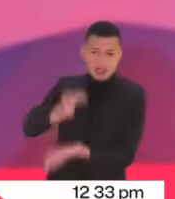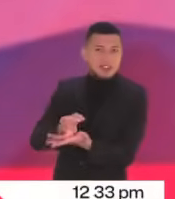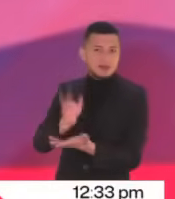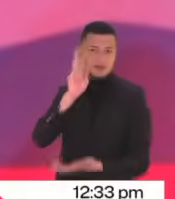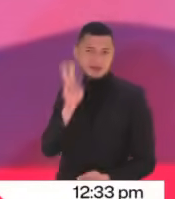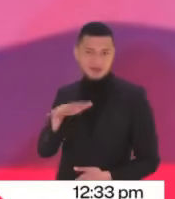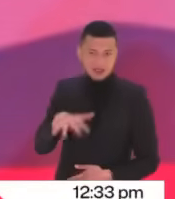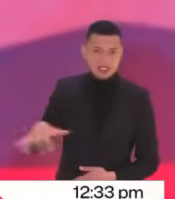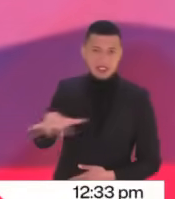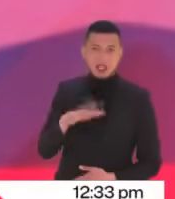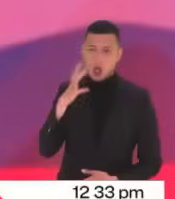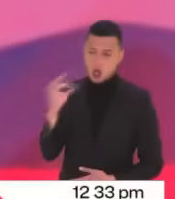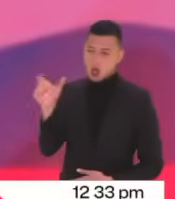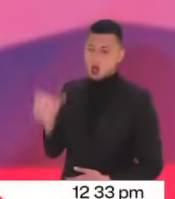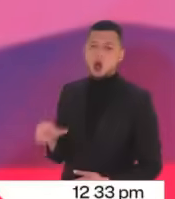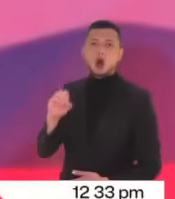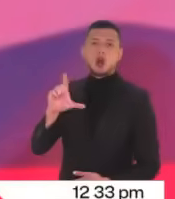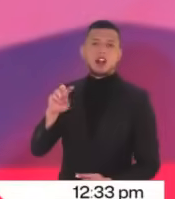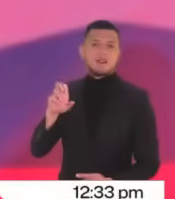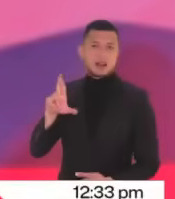Oliver Fernández. Oliver.